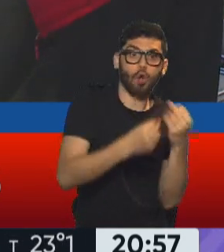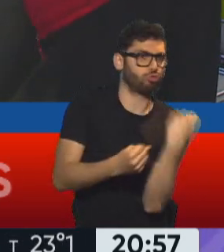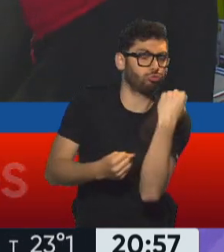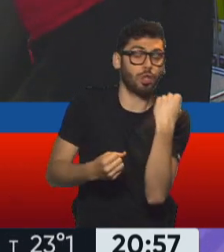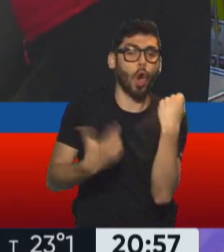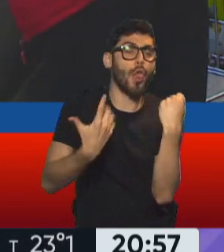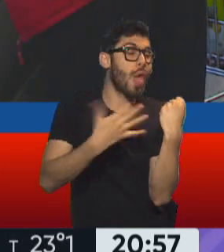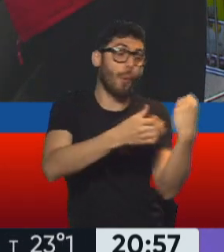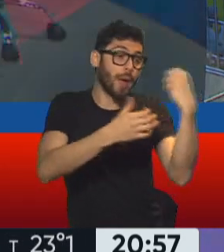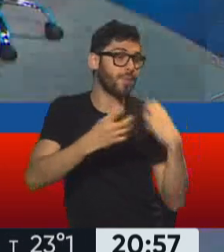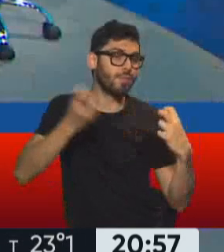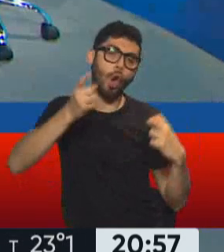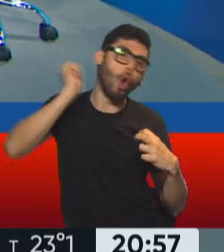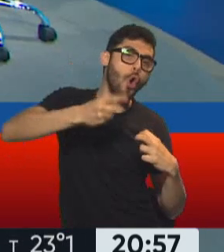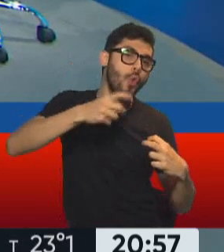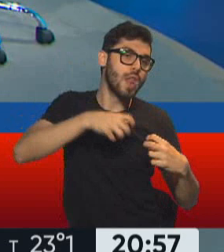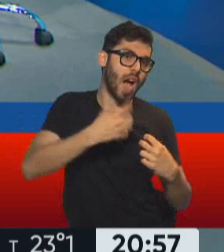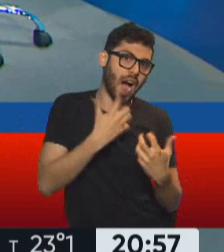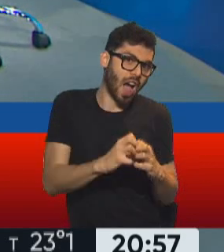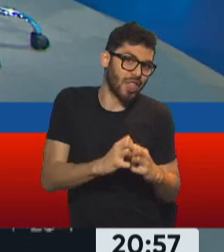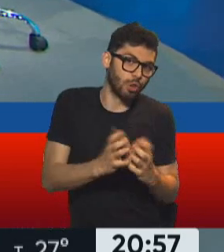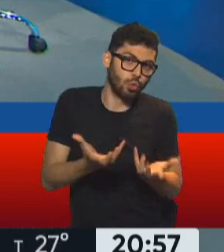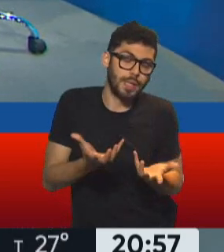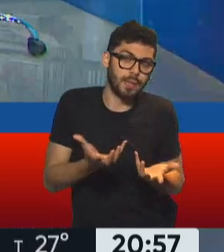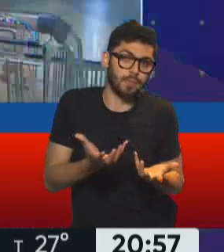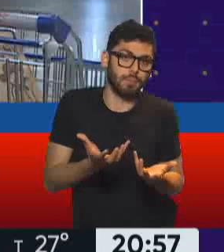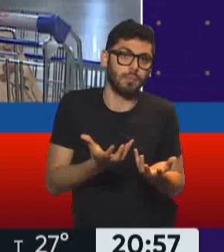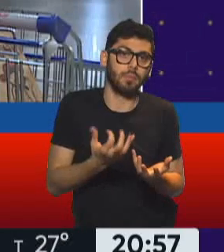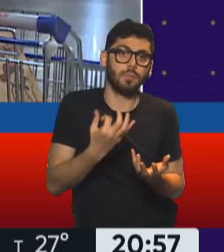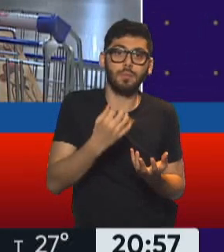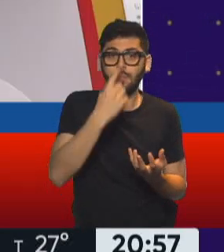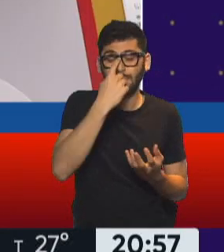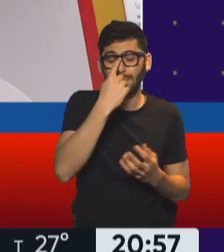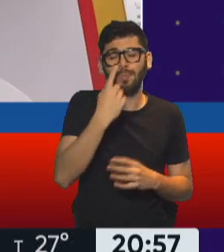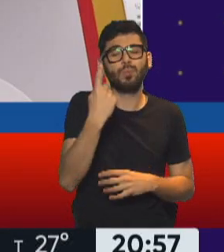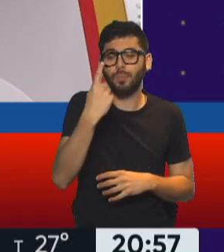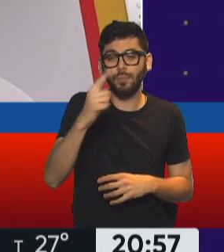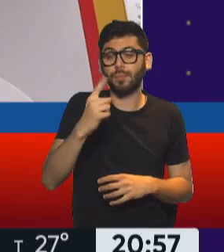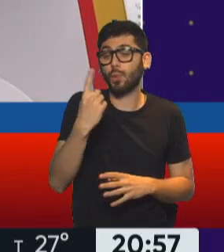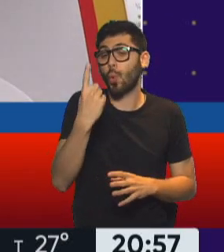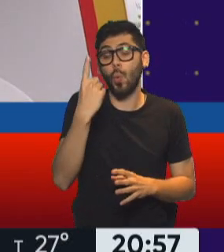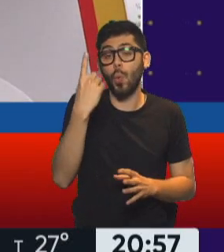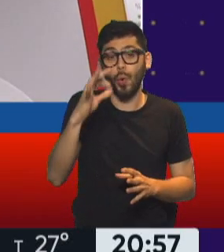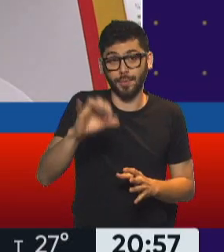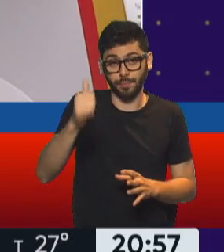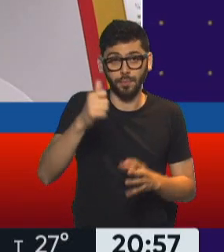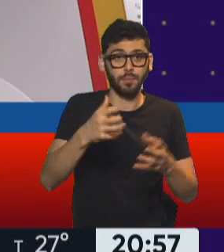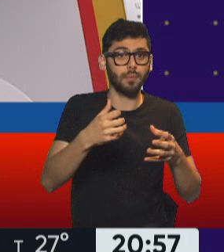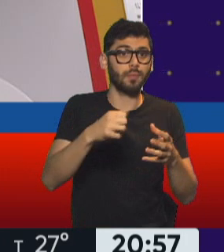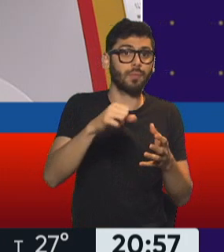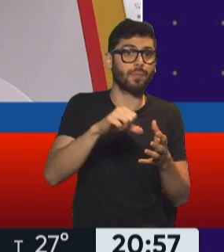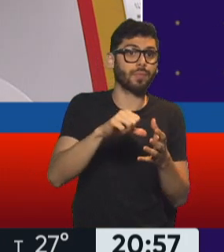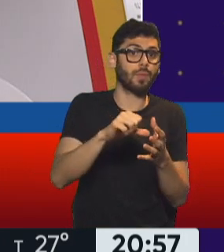sentarlos a una mesa y obligarlos a discutir en cuanto a los efectores. Si hay una ventaja, la única, de la concentración económica, que